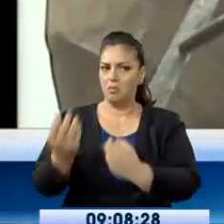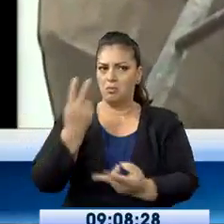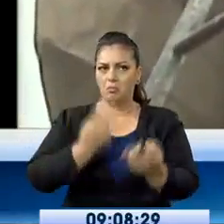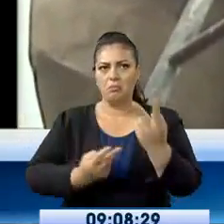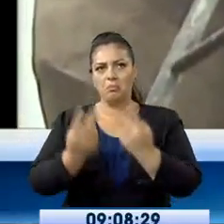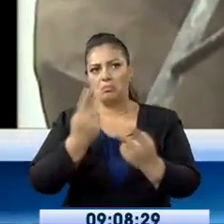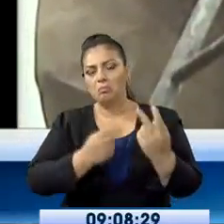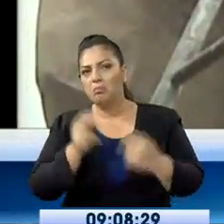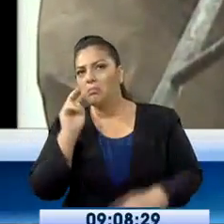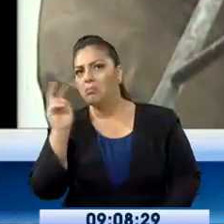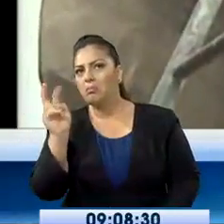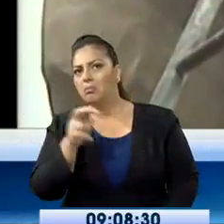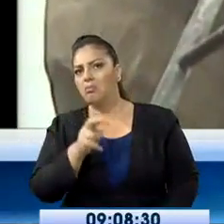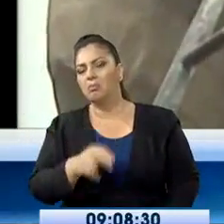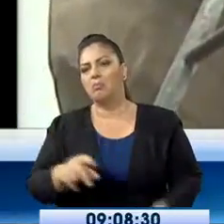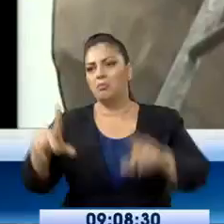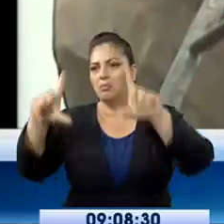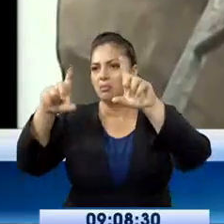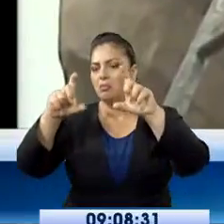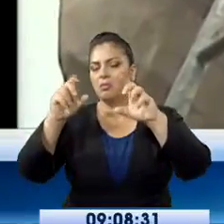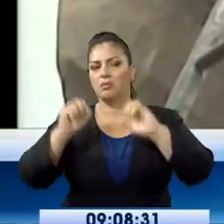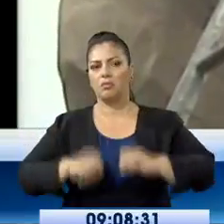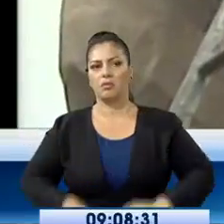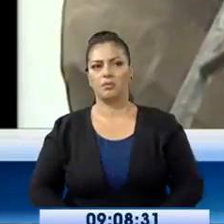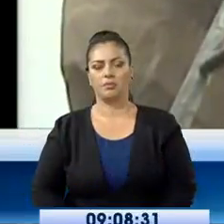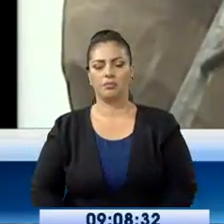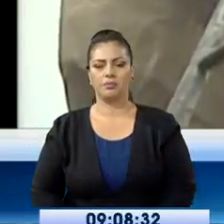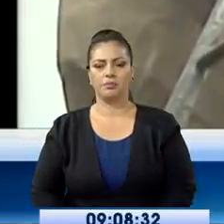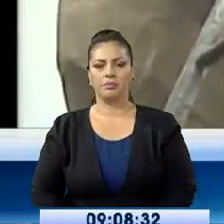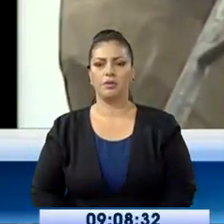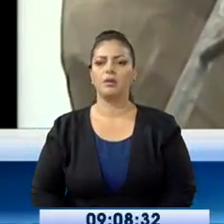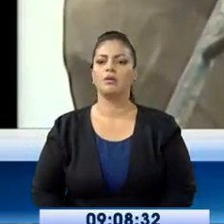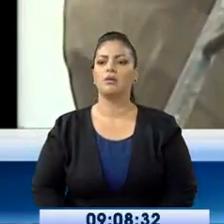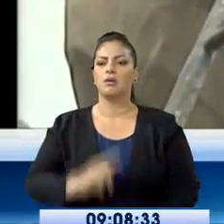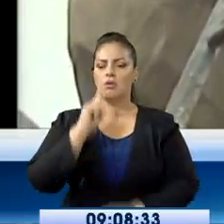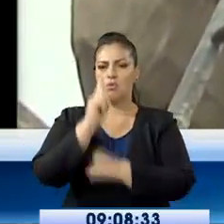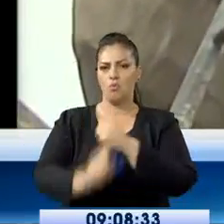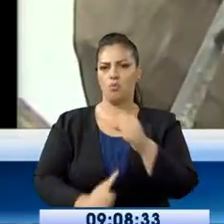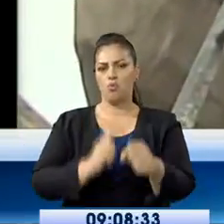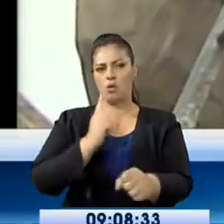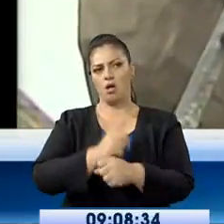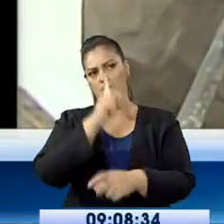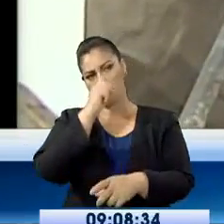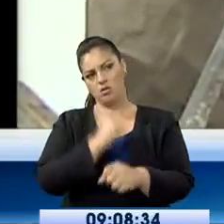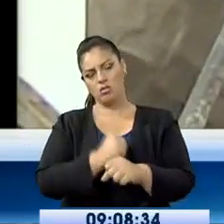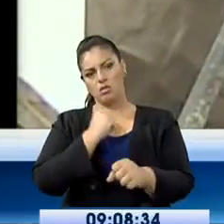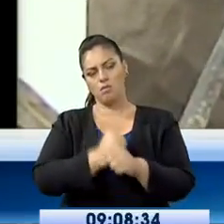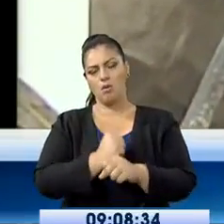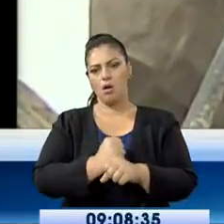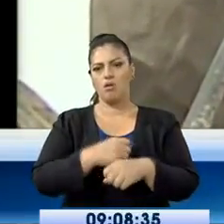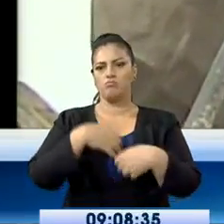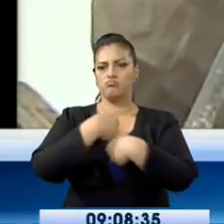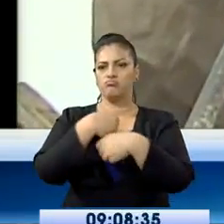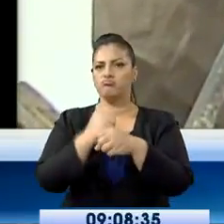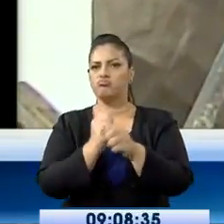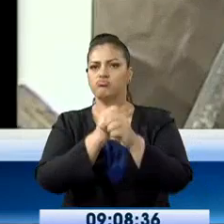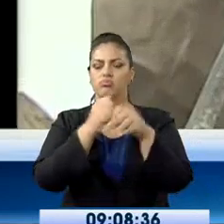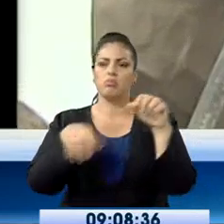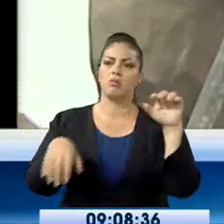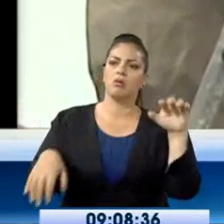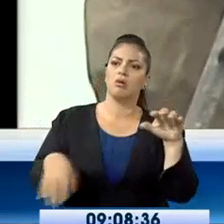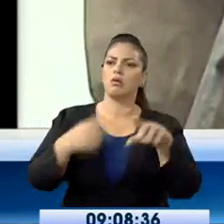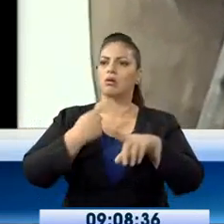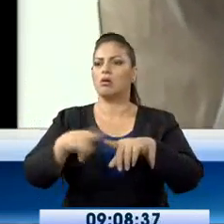recuerdo. Amigo, ¿cuánto tiempo tiene usted haciendo esto? Ya un año, aproximadamente ya un año compartiendo el talento